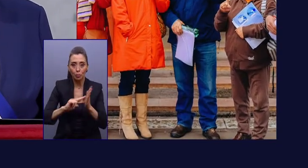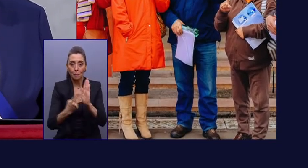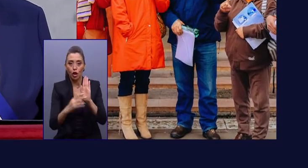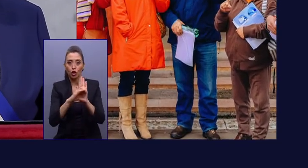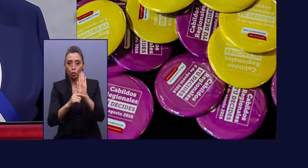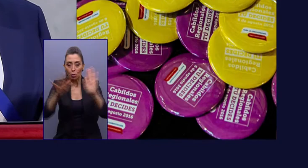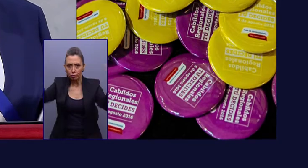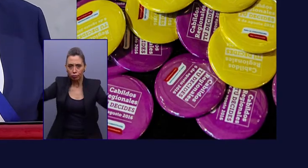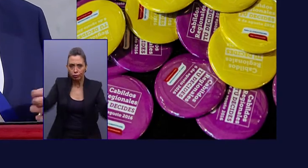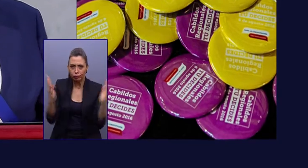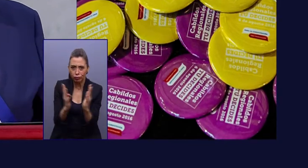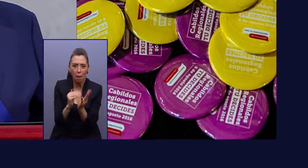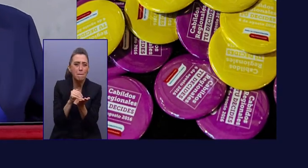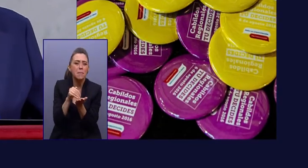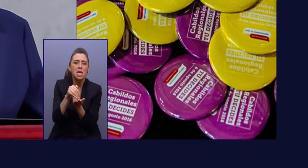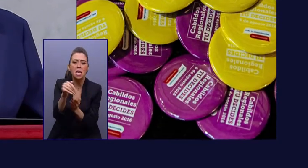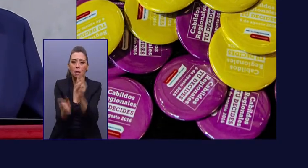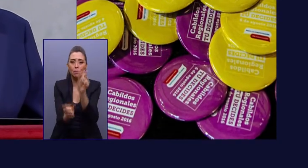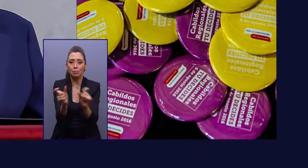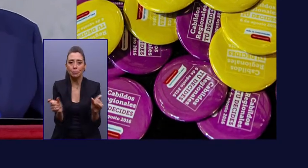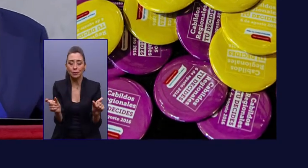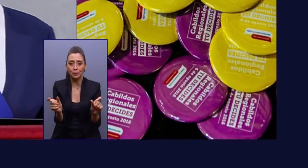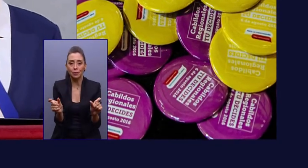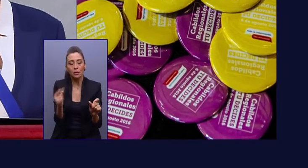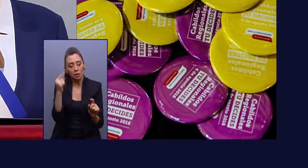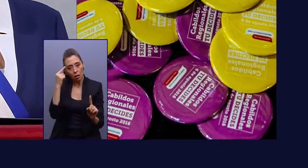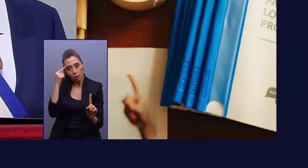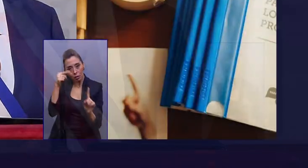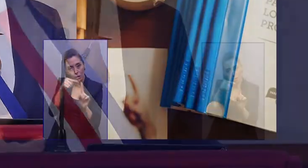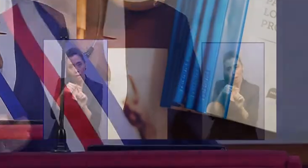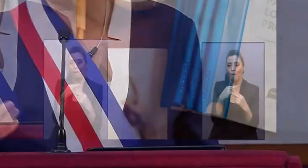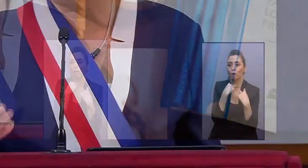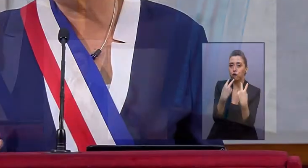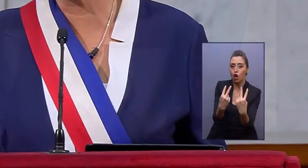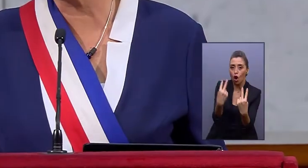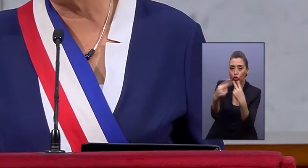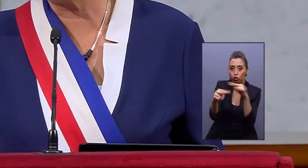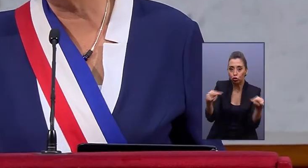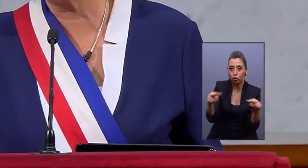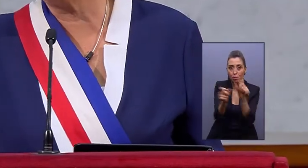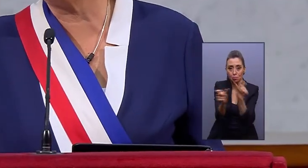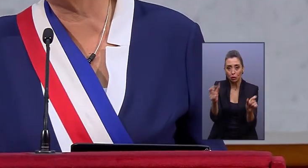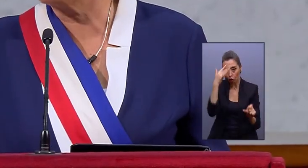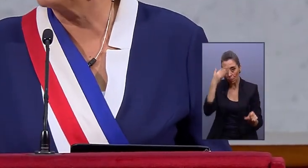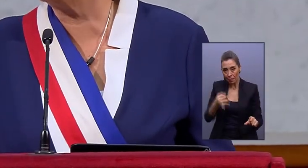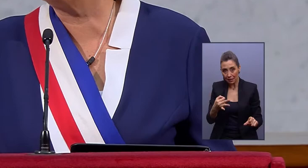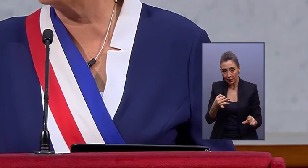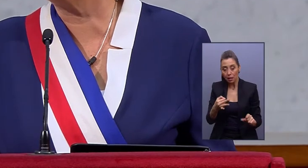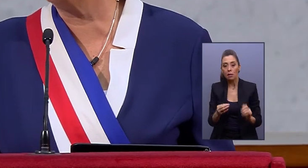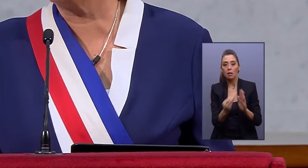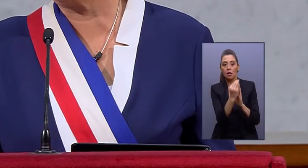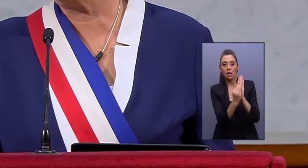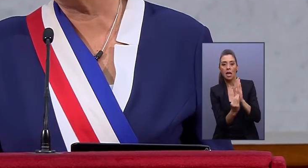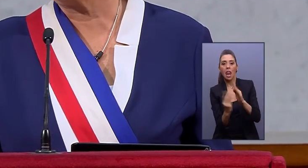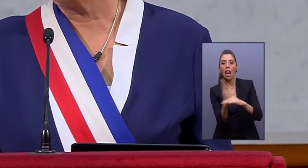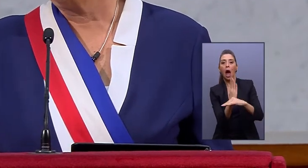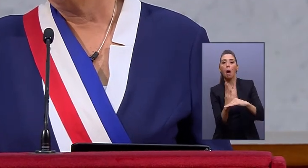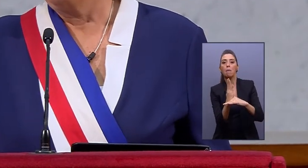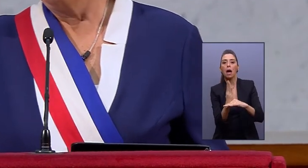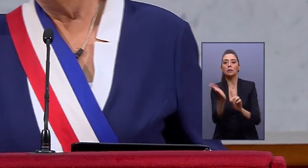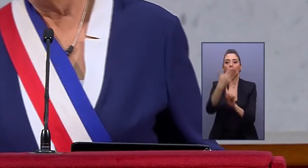que ha convocado a miles de personas y que ha buscado en la voz y en la voluntad de sus habitantes la base de la patria común que